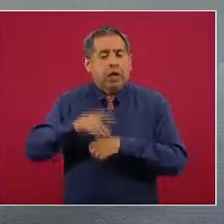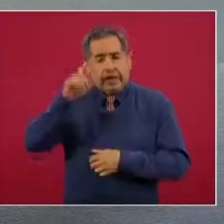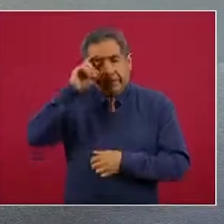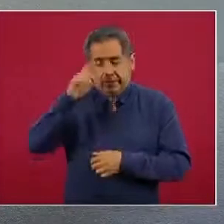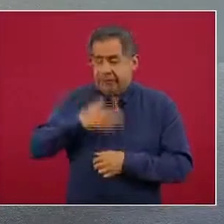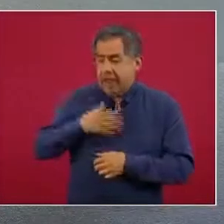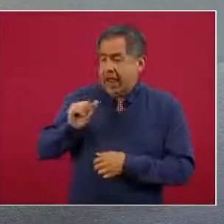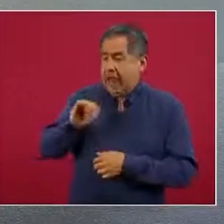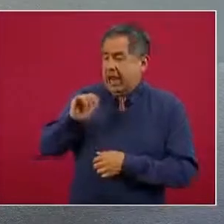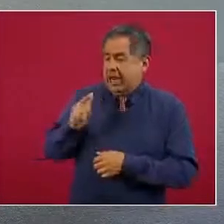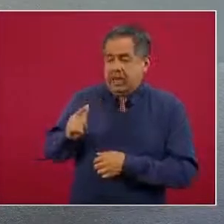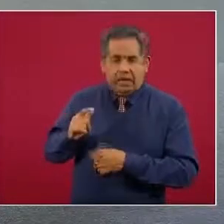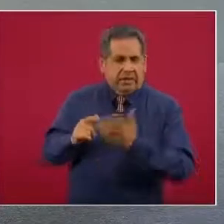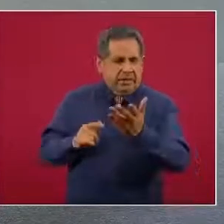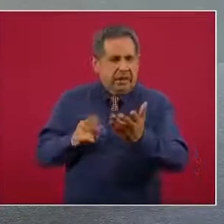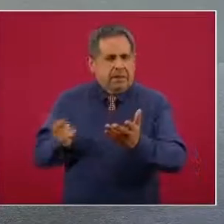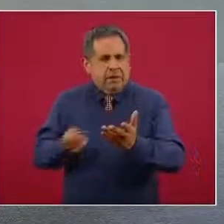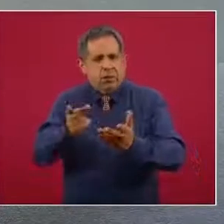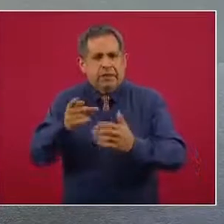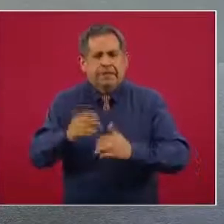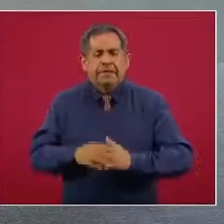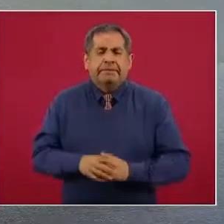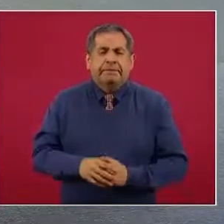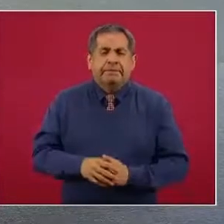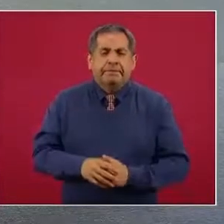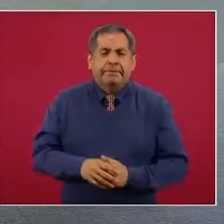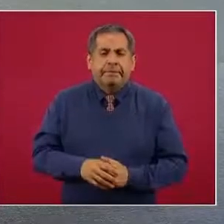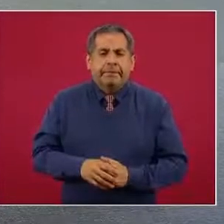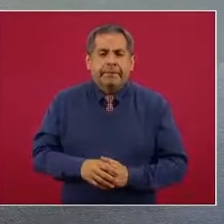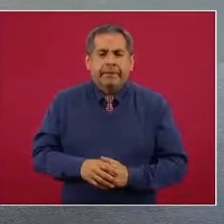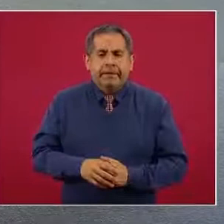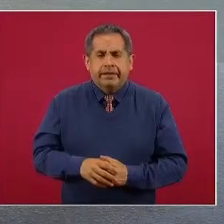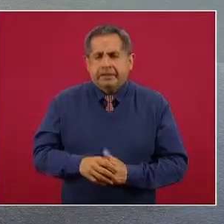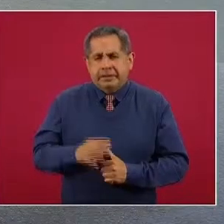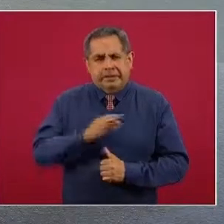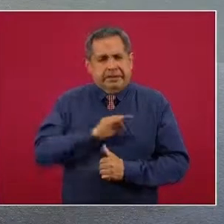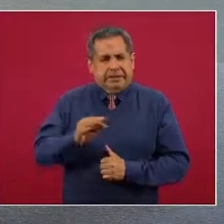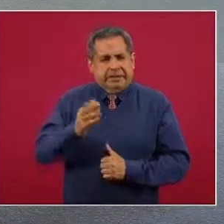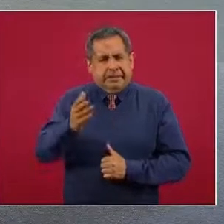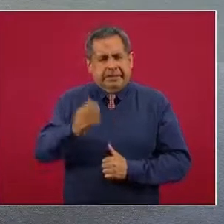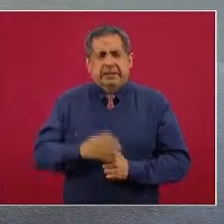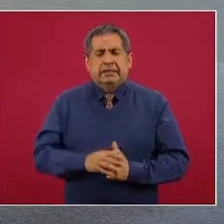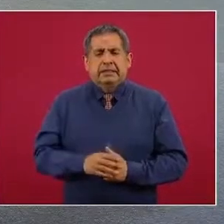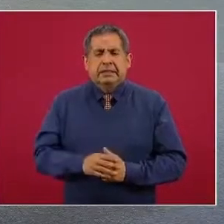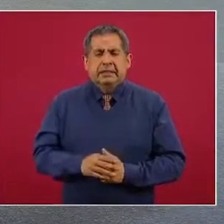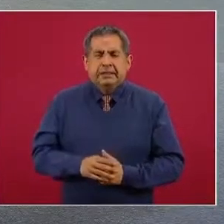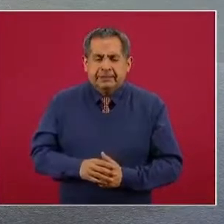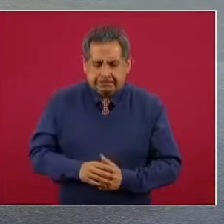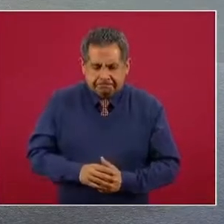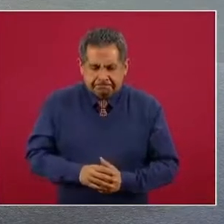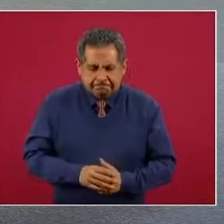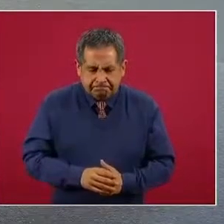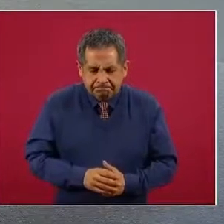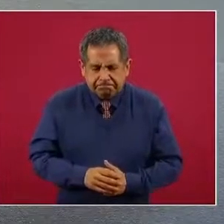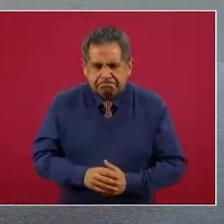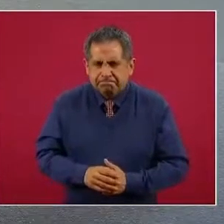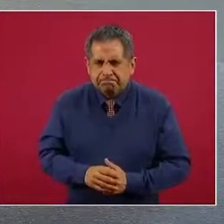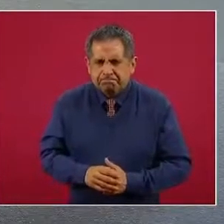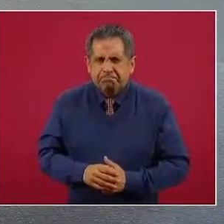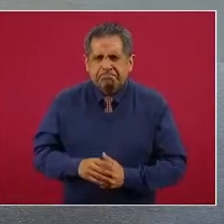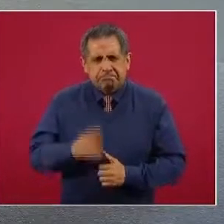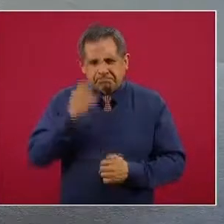del Arsenal. Una pregunta, si me permite hacer una parte